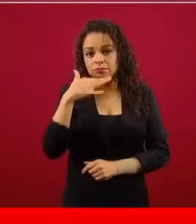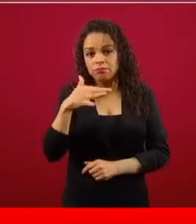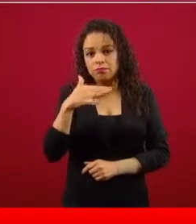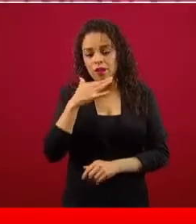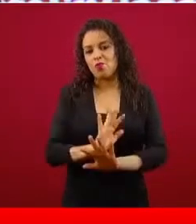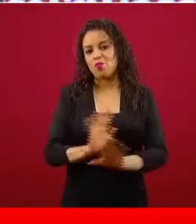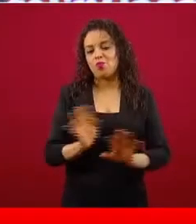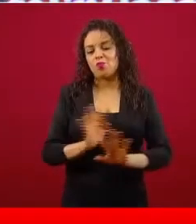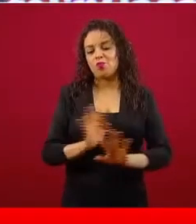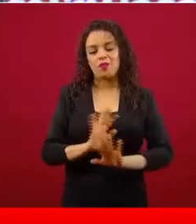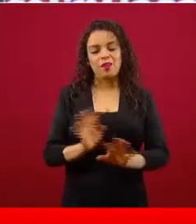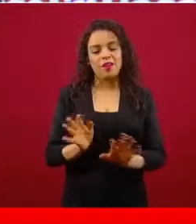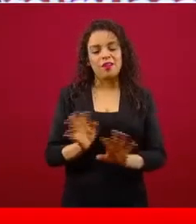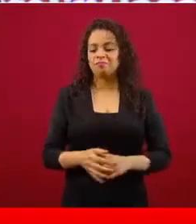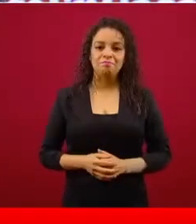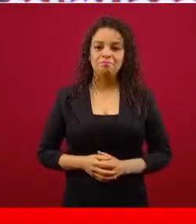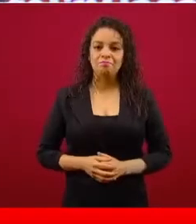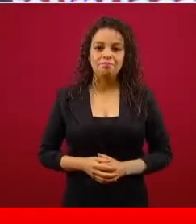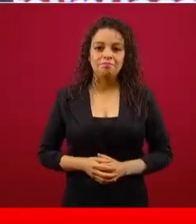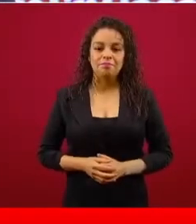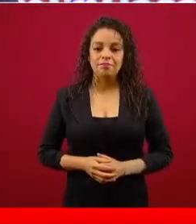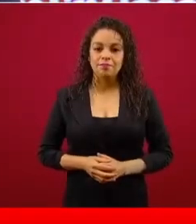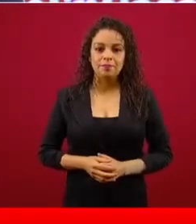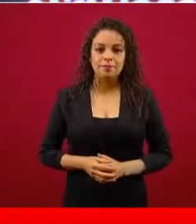Y hablando de